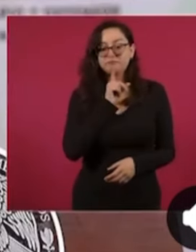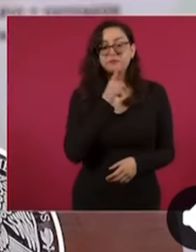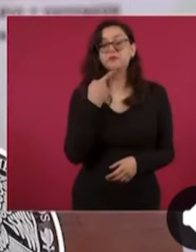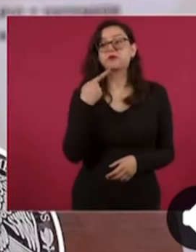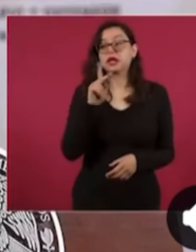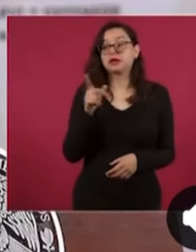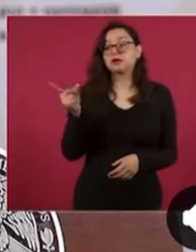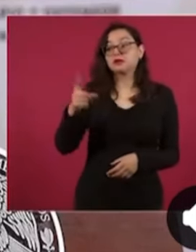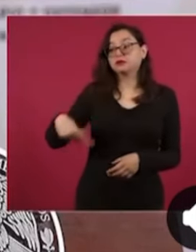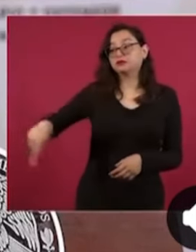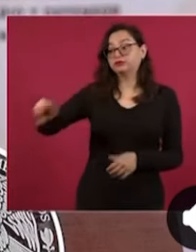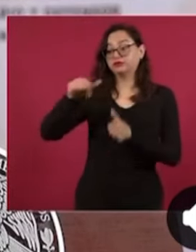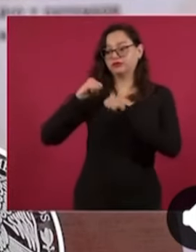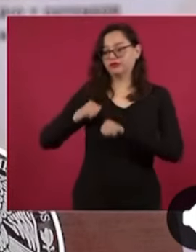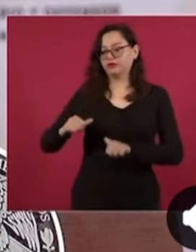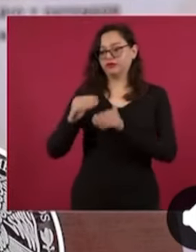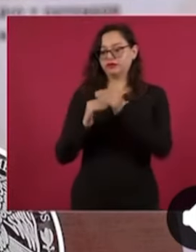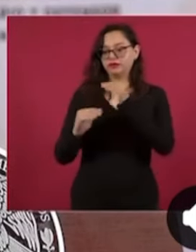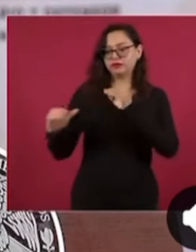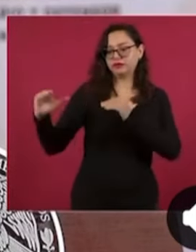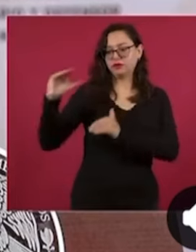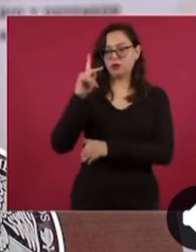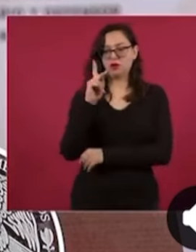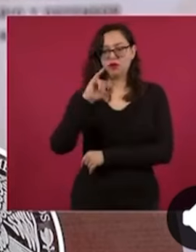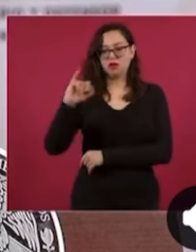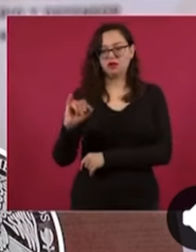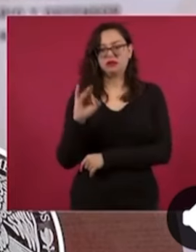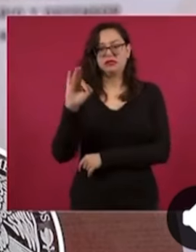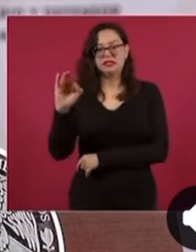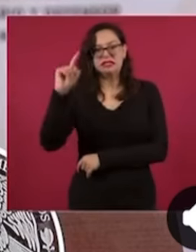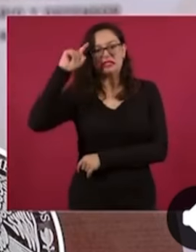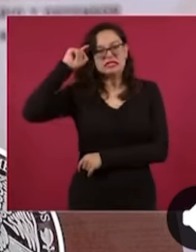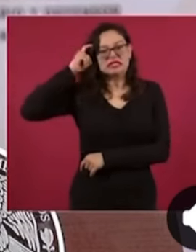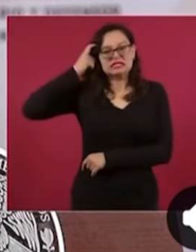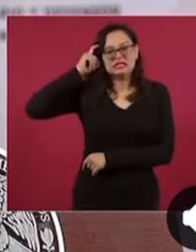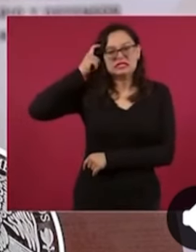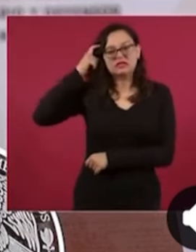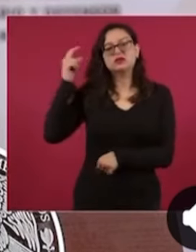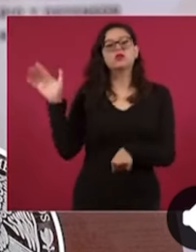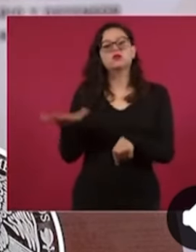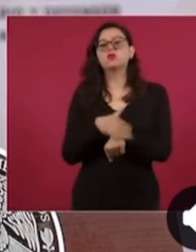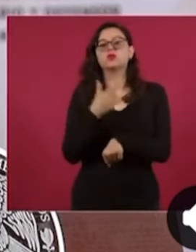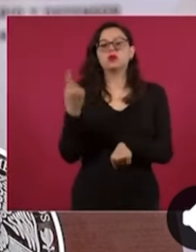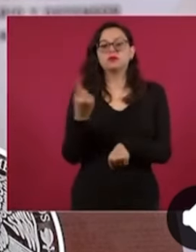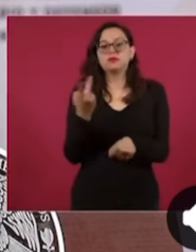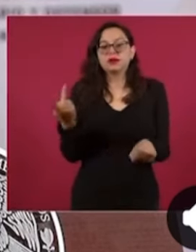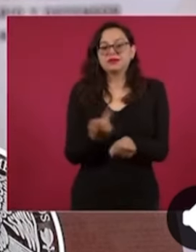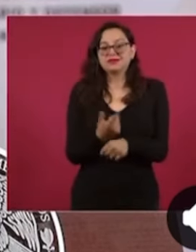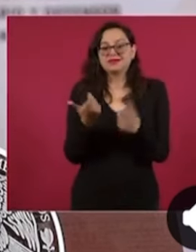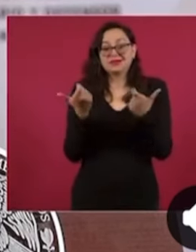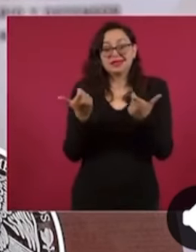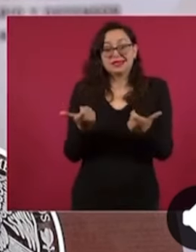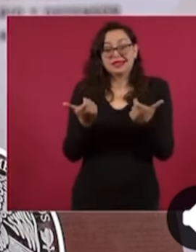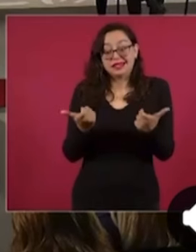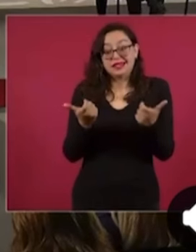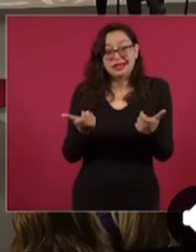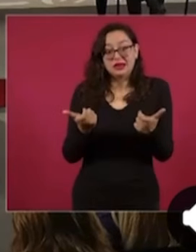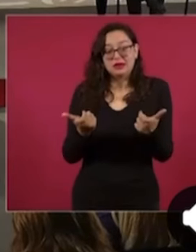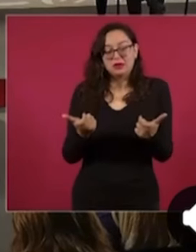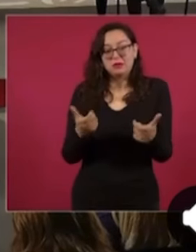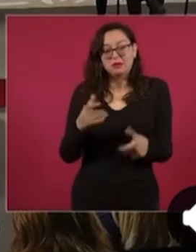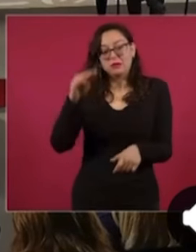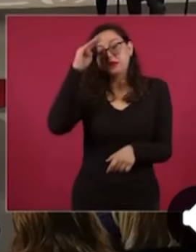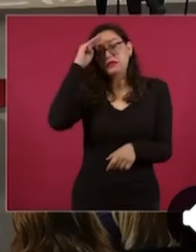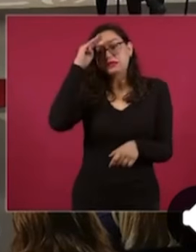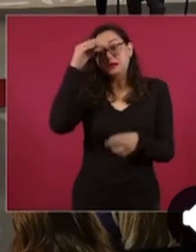que les tiene más enojados es que sienten que se les va la mina de oro. Pero